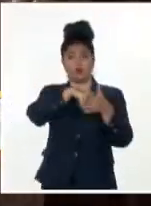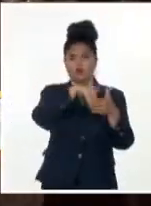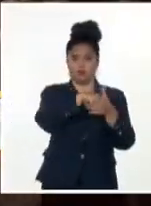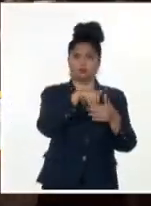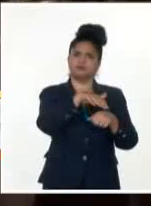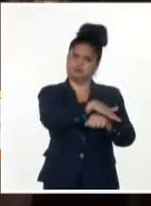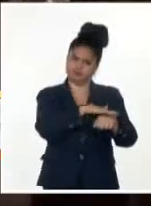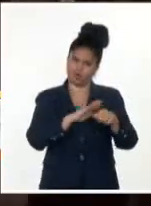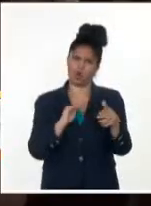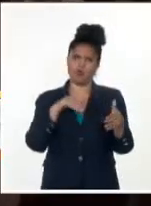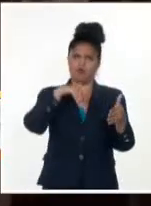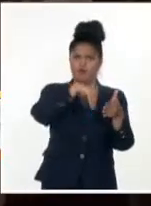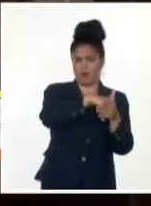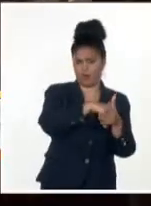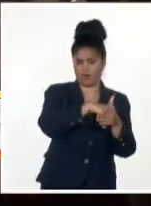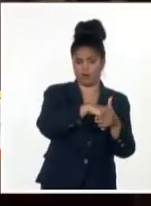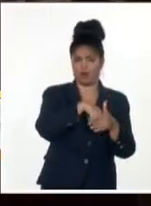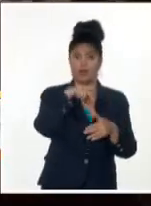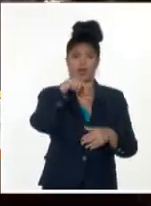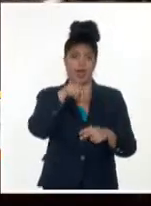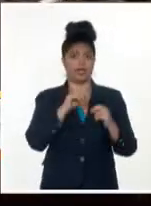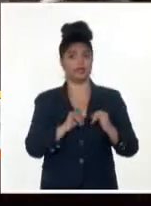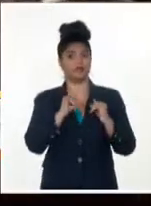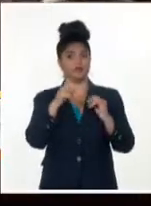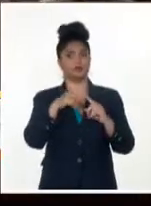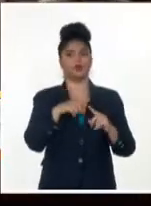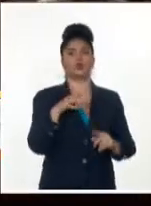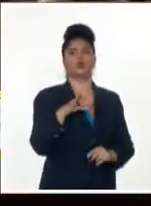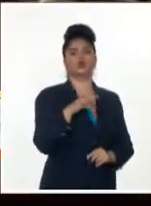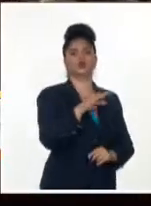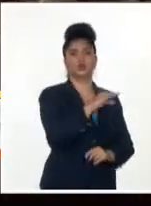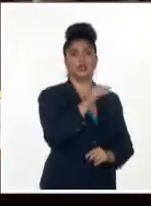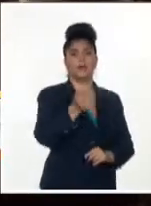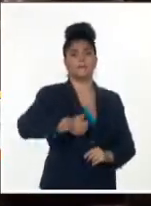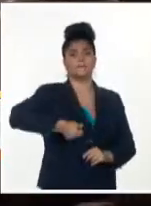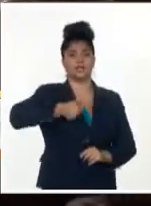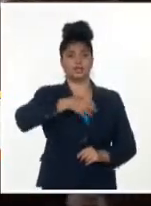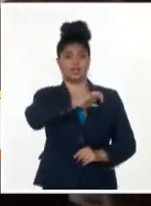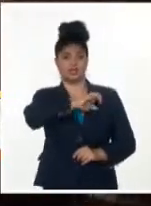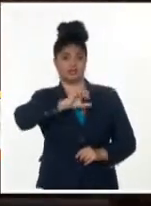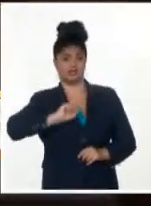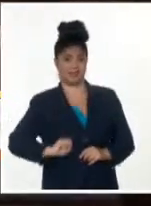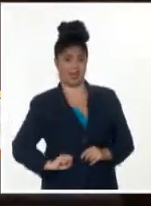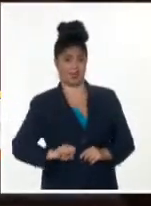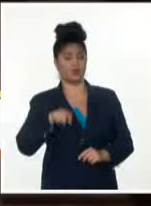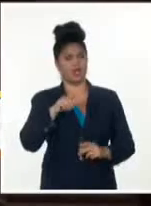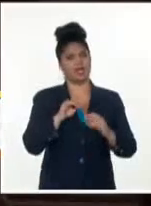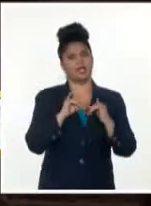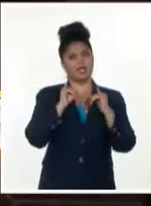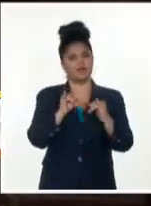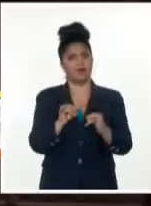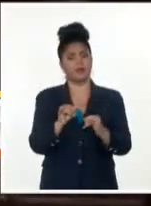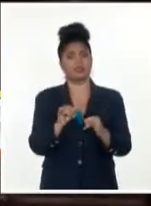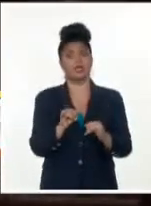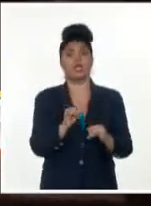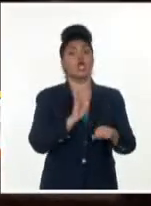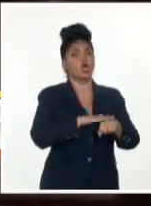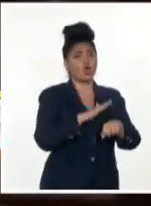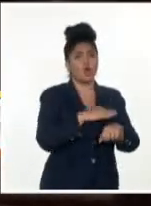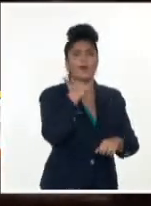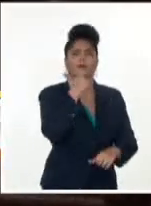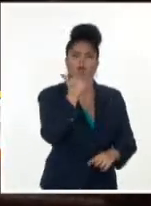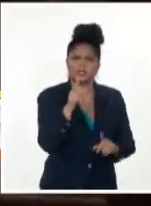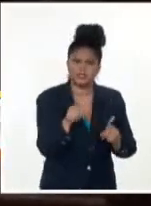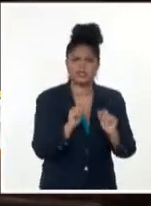el Alianza. A propósito, en su cuenta en Twitter, el presidente salvadoreño Nayib Bukele declaró que tanto la Policía Nacional como